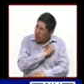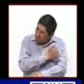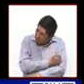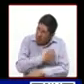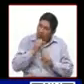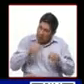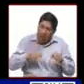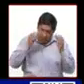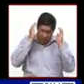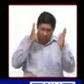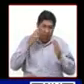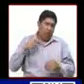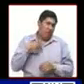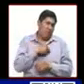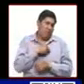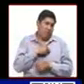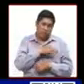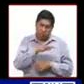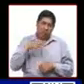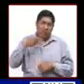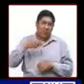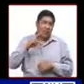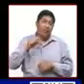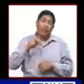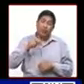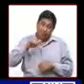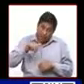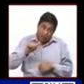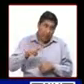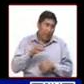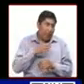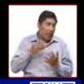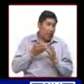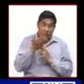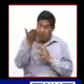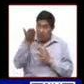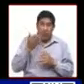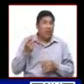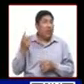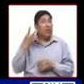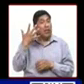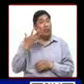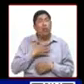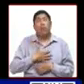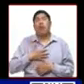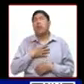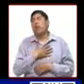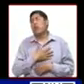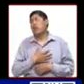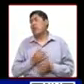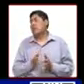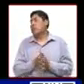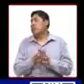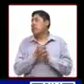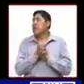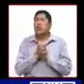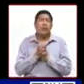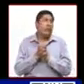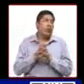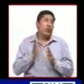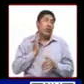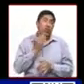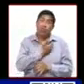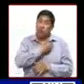¿no?, que puedan atendernos lo que es el municipio de Guanay, y a través de este medio de comunicación llegar a solicitar ese apoyo a nuestro